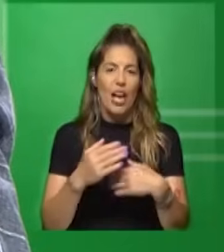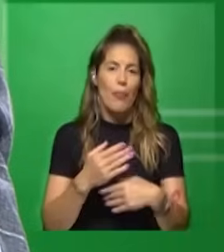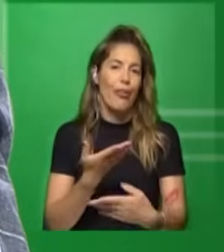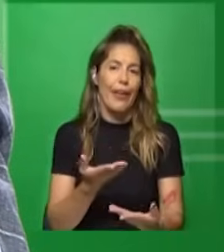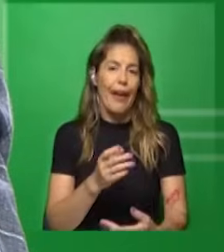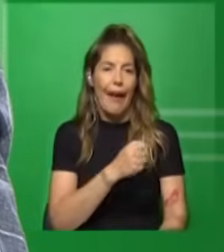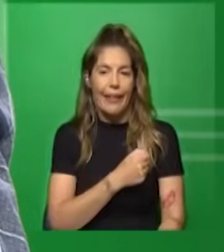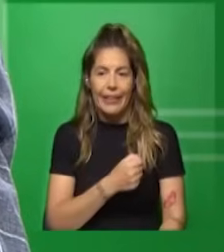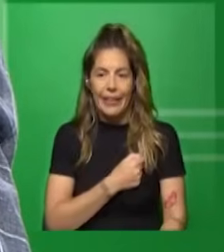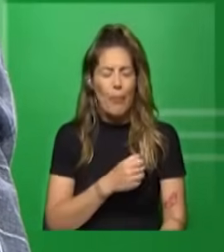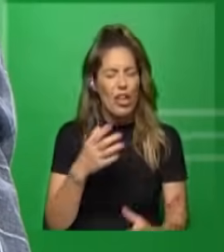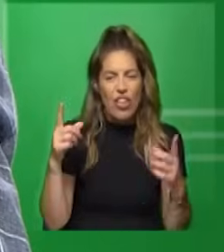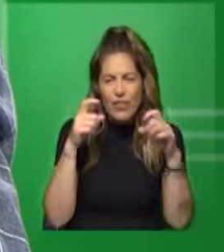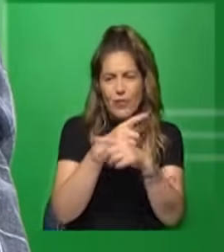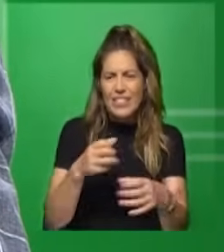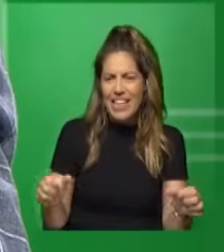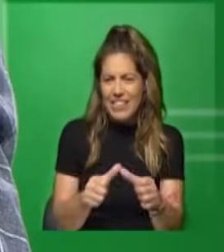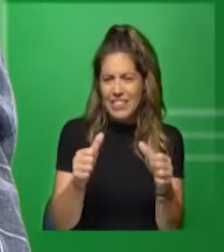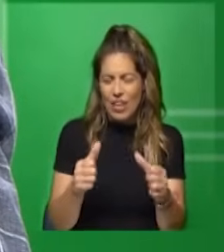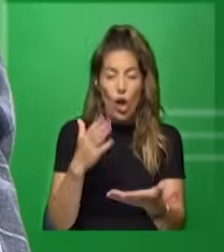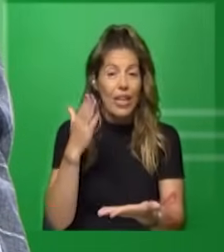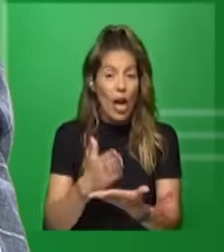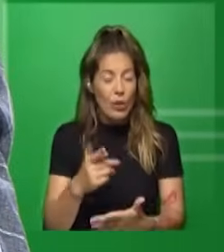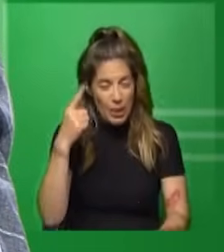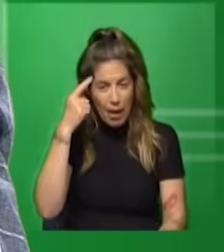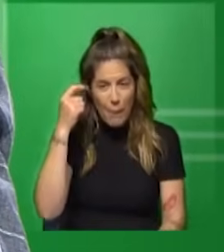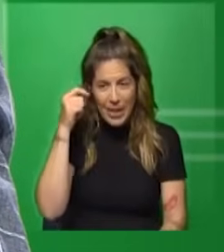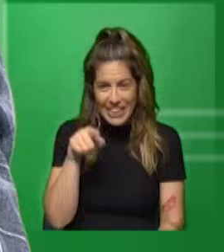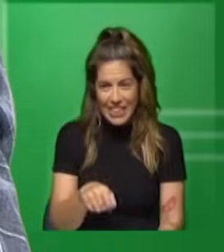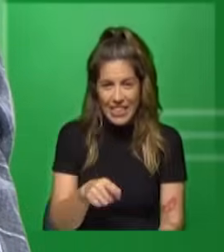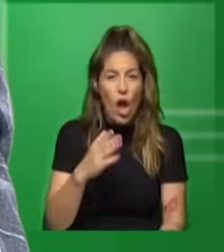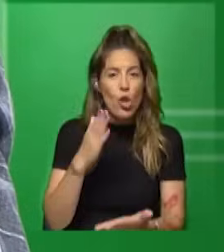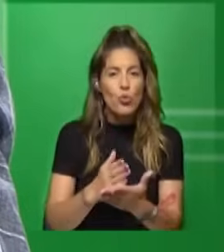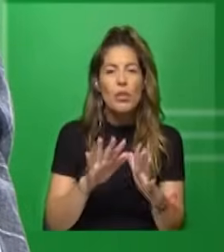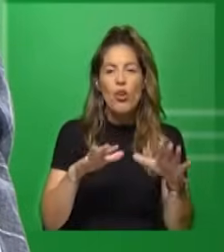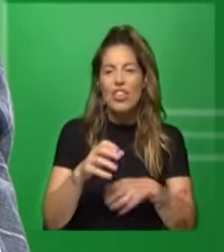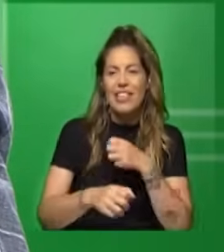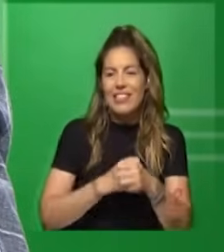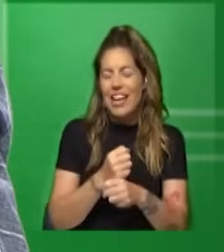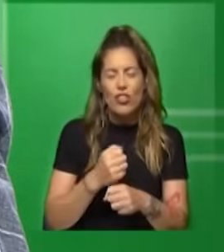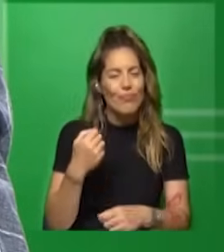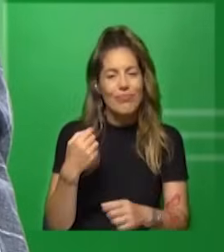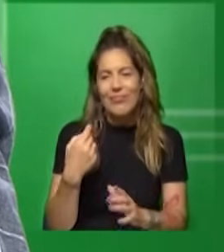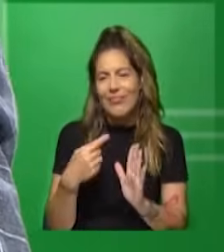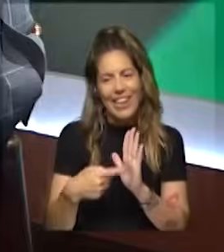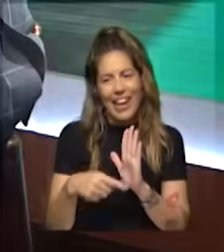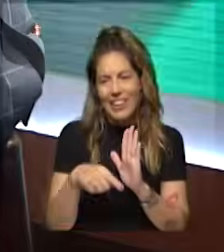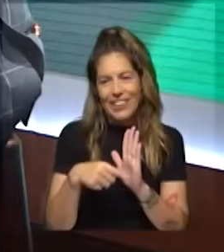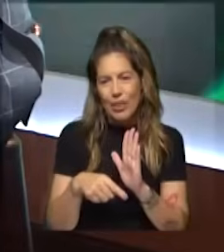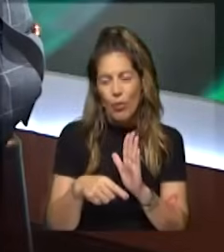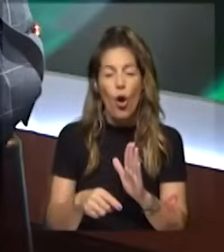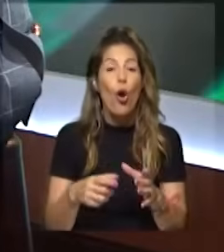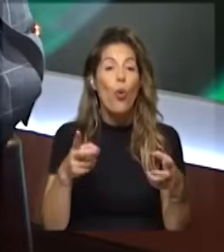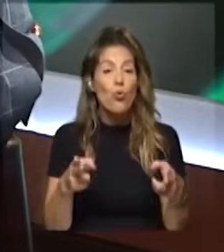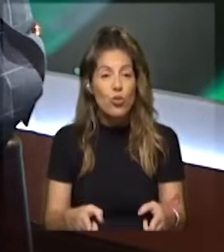nos cuesta mucho concretarla. Y la última experiencia, digamos, los últimos 10 años han sido muy negativos. Es decir, tuvimos un